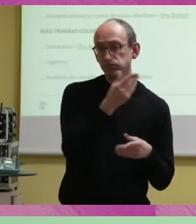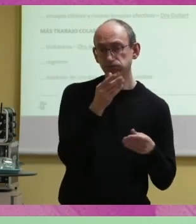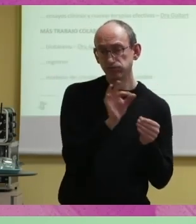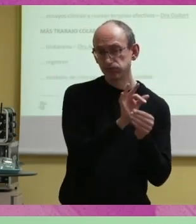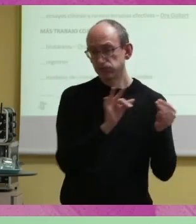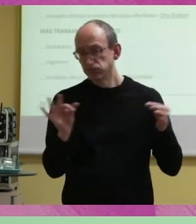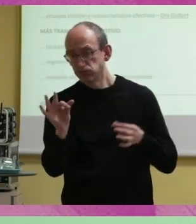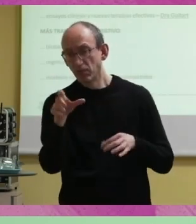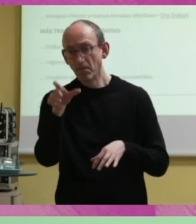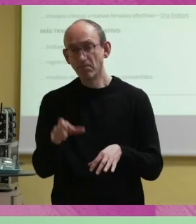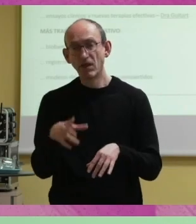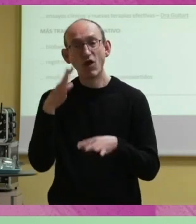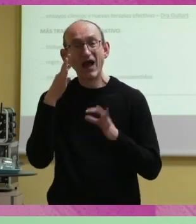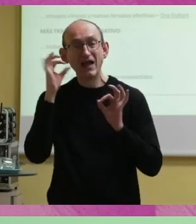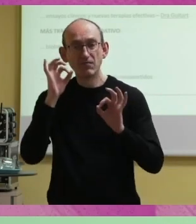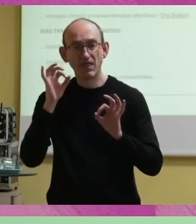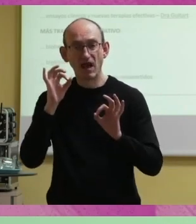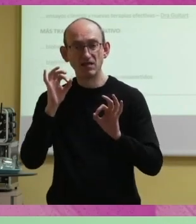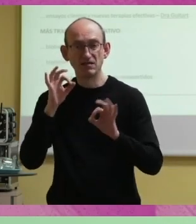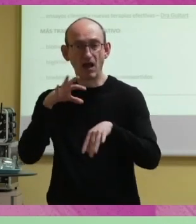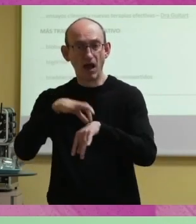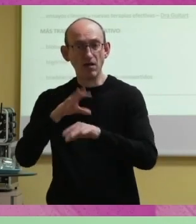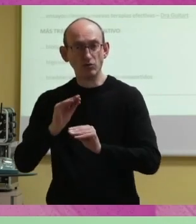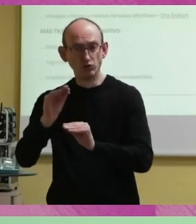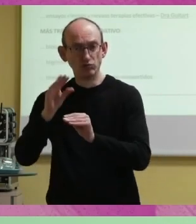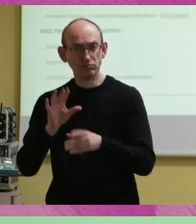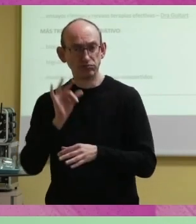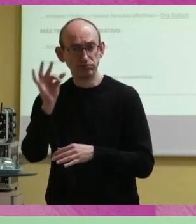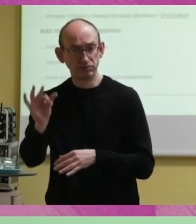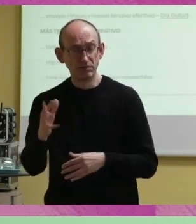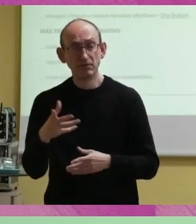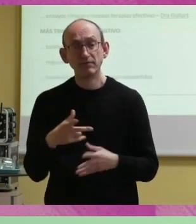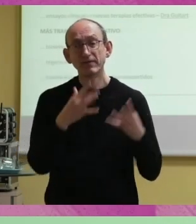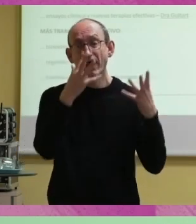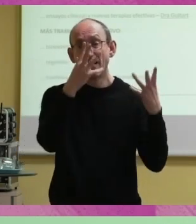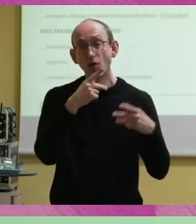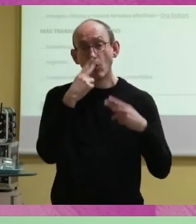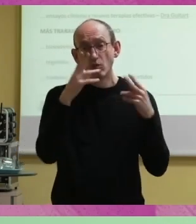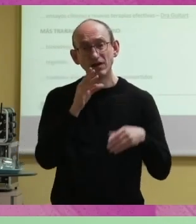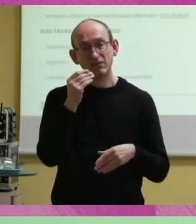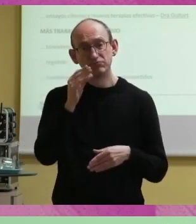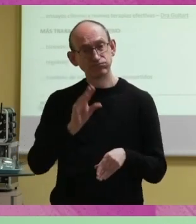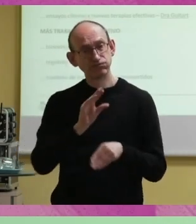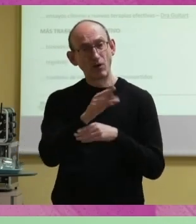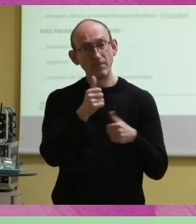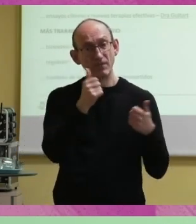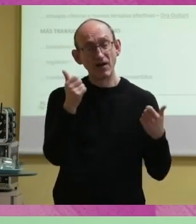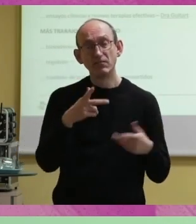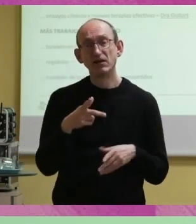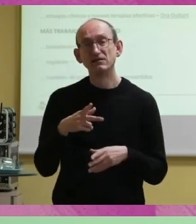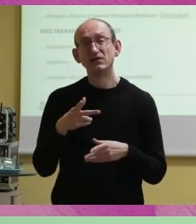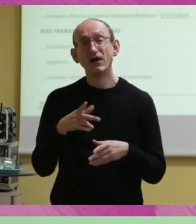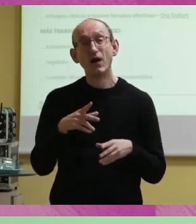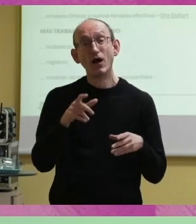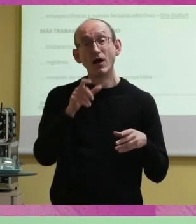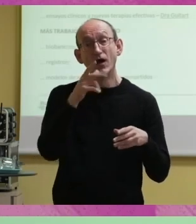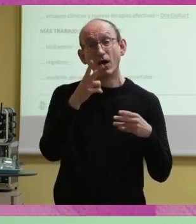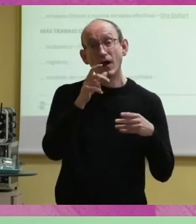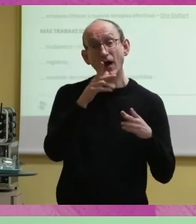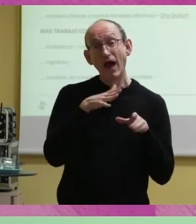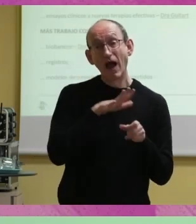médico especialista. Más inversión de administraciones, también fomentar la colaboración público-privada. Esto empieza a